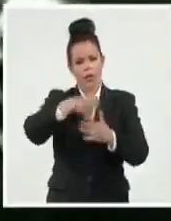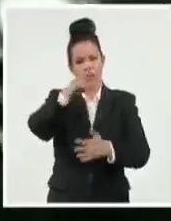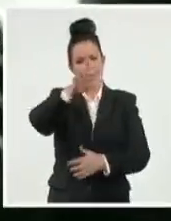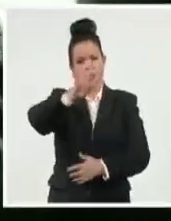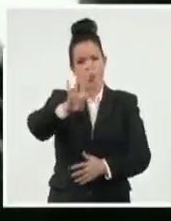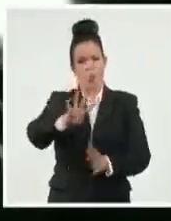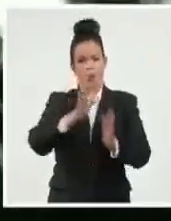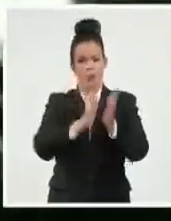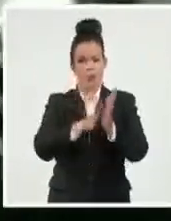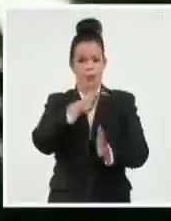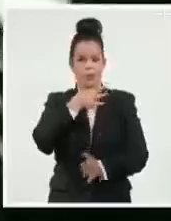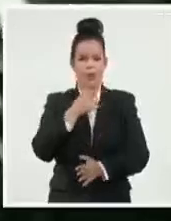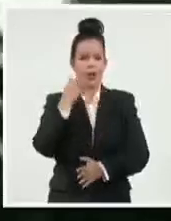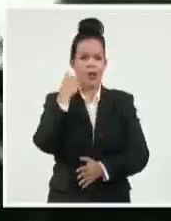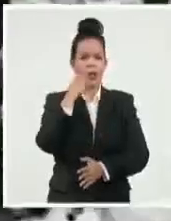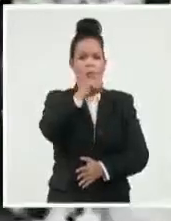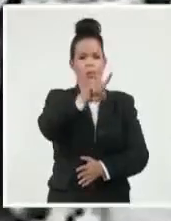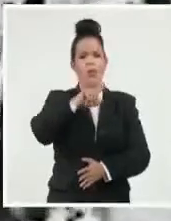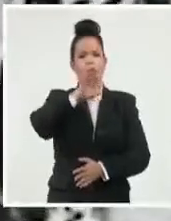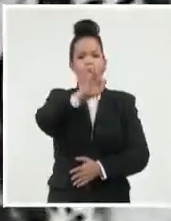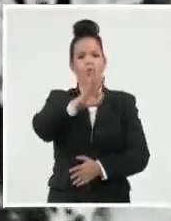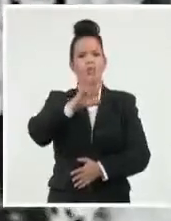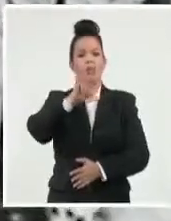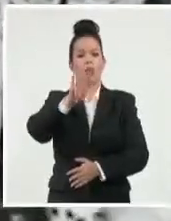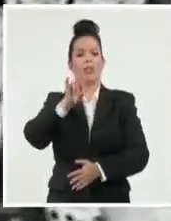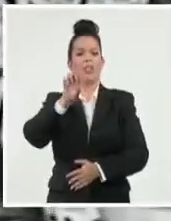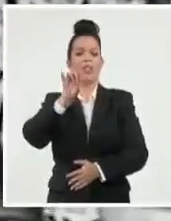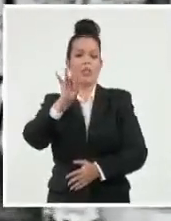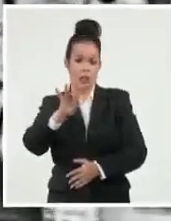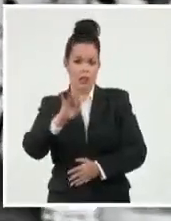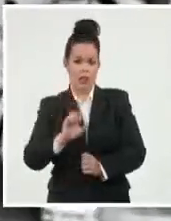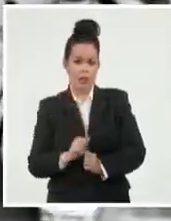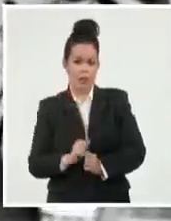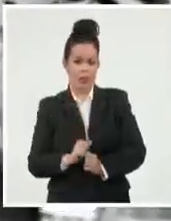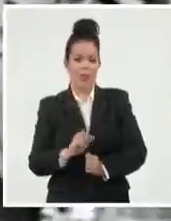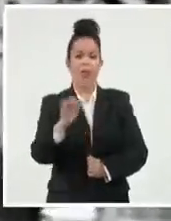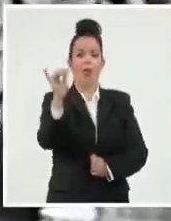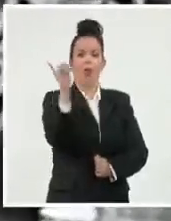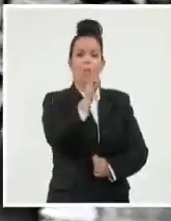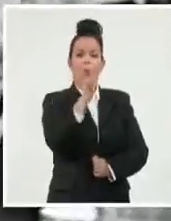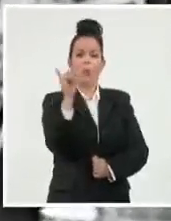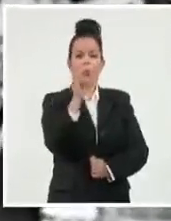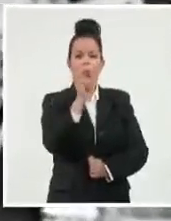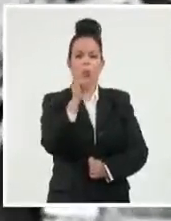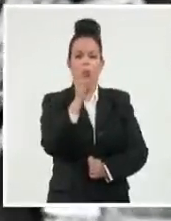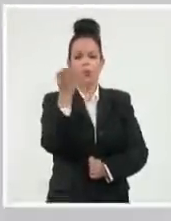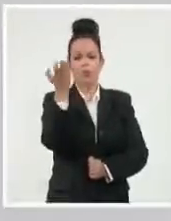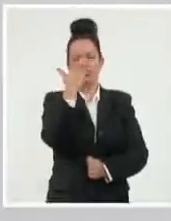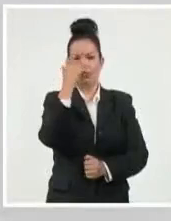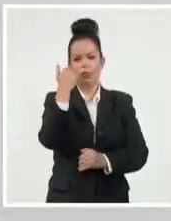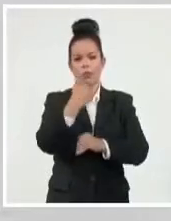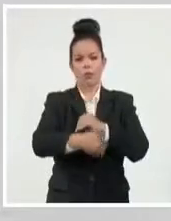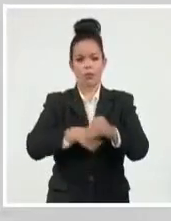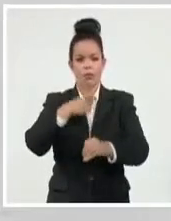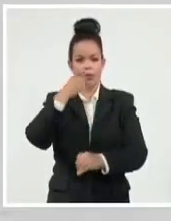de enero de 1897. Películas recién filmadas por los hermanos Lumière.